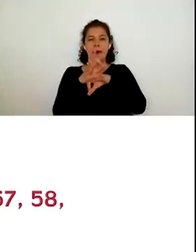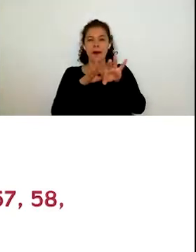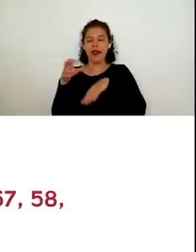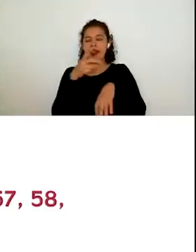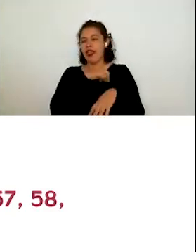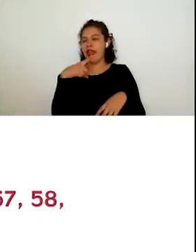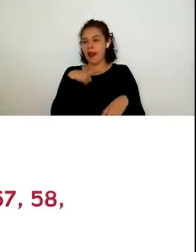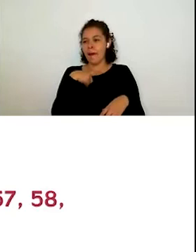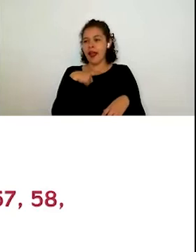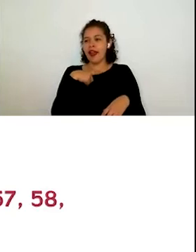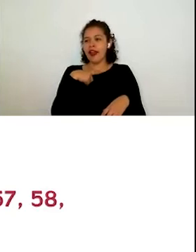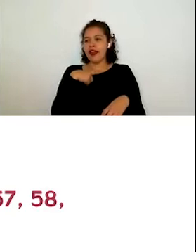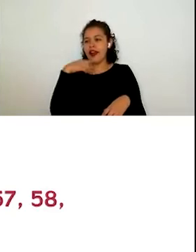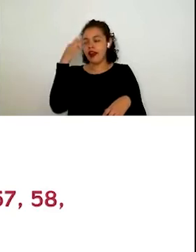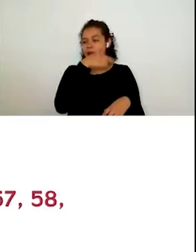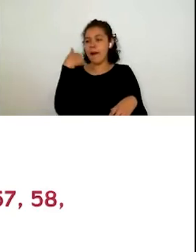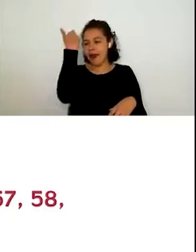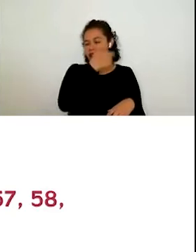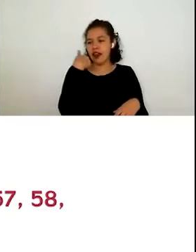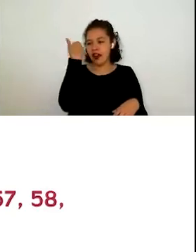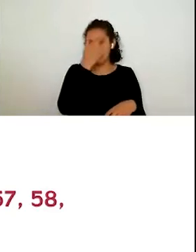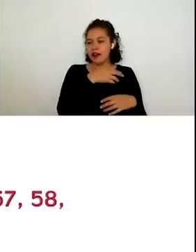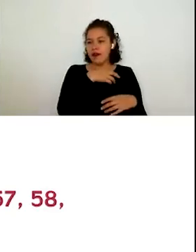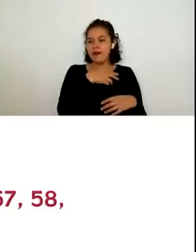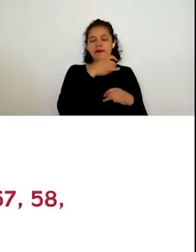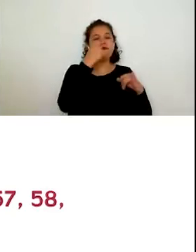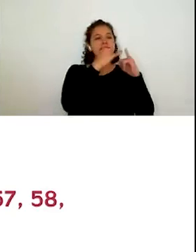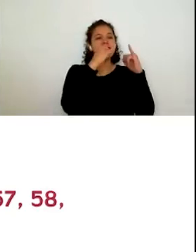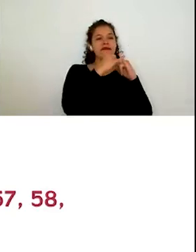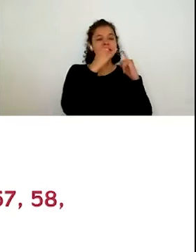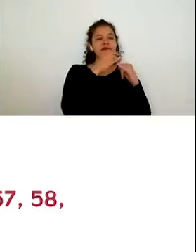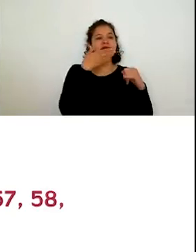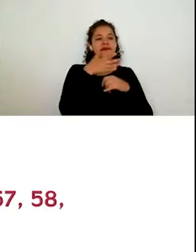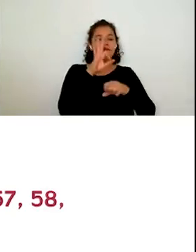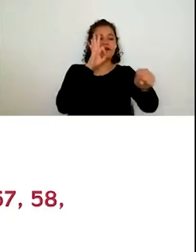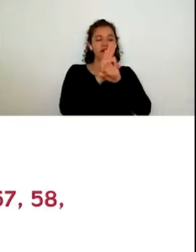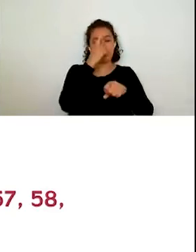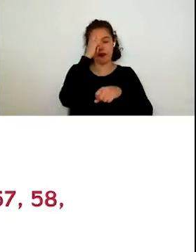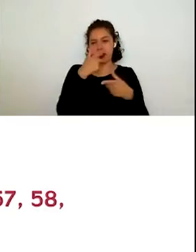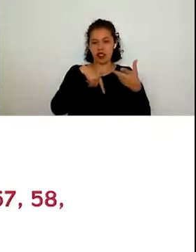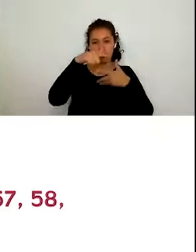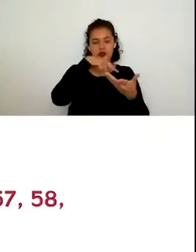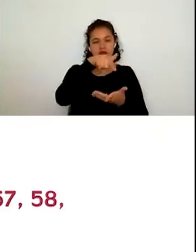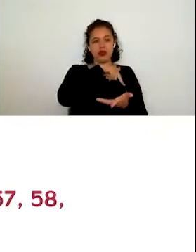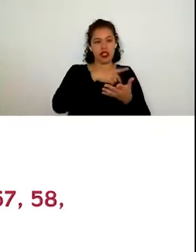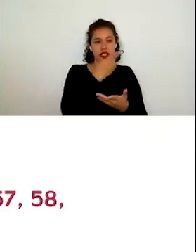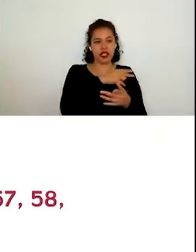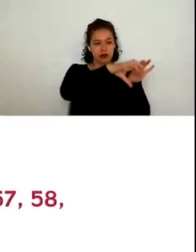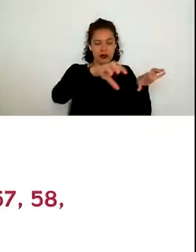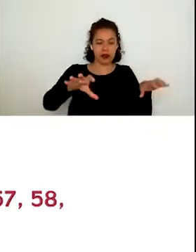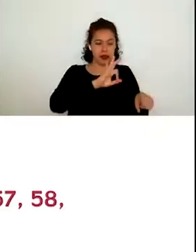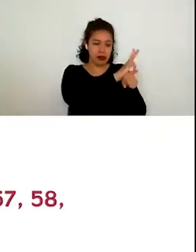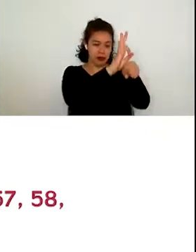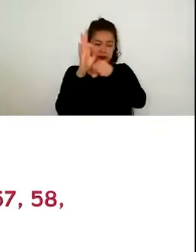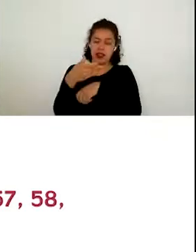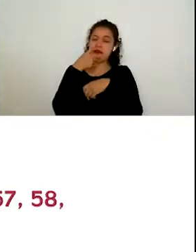que la institución esté defendida correctamente ante las instancias correspondientes.